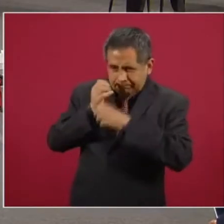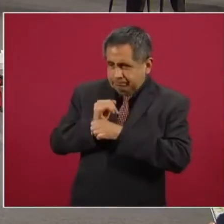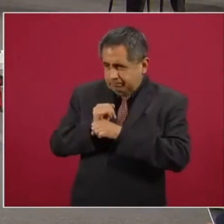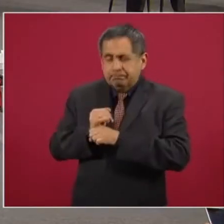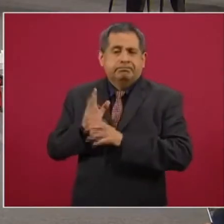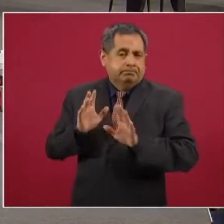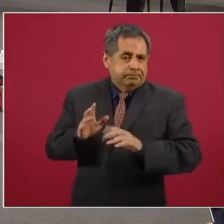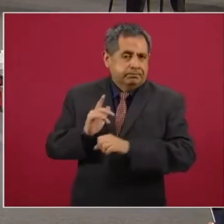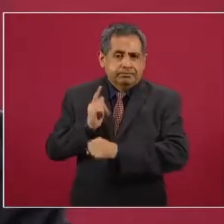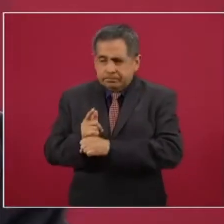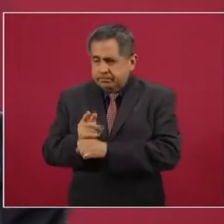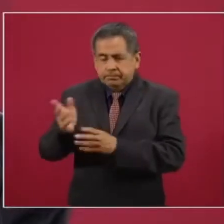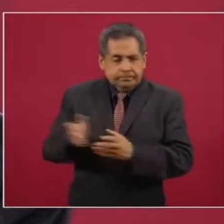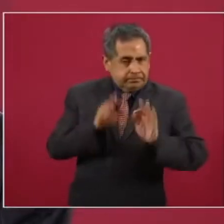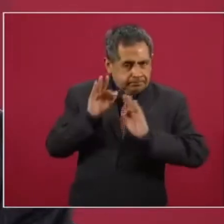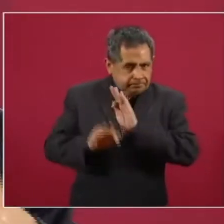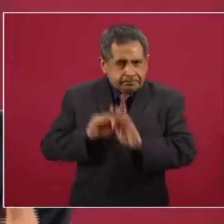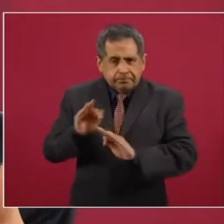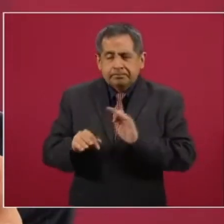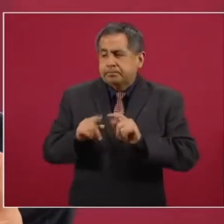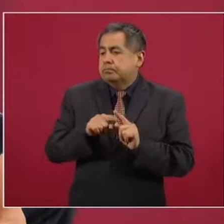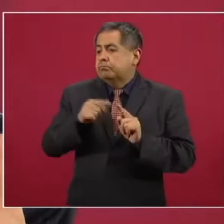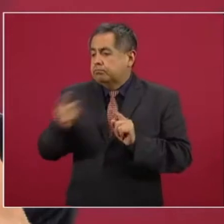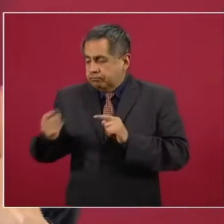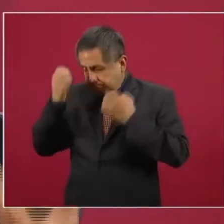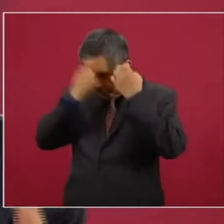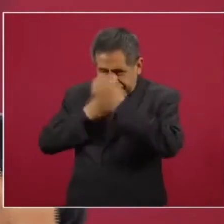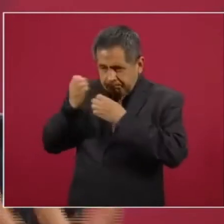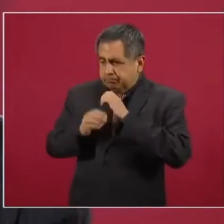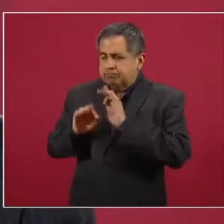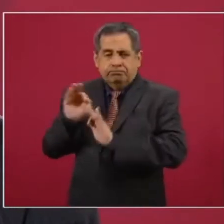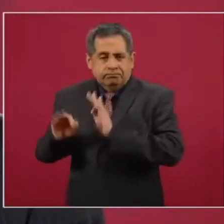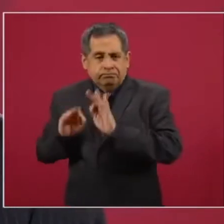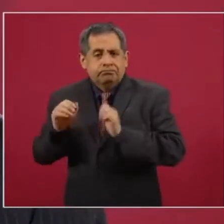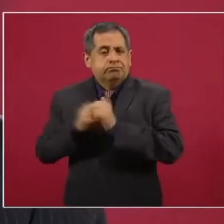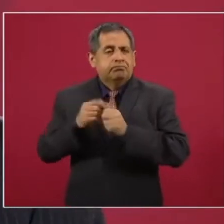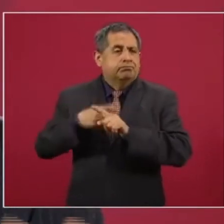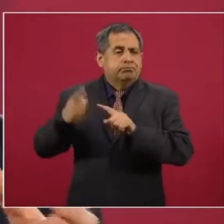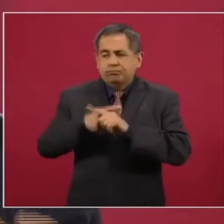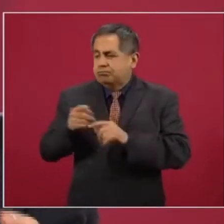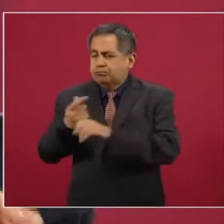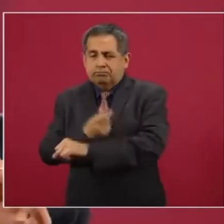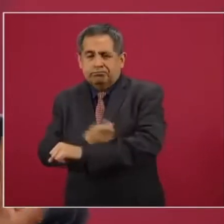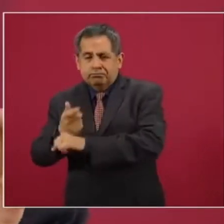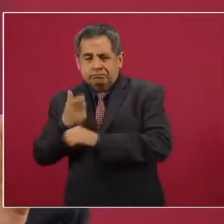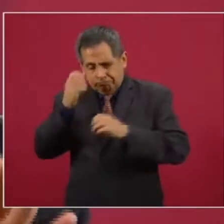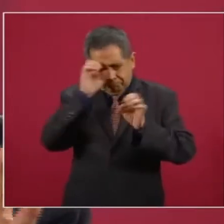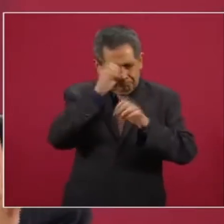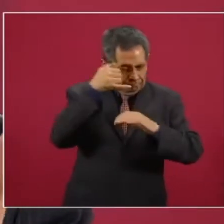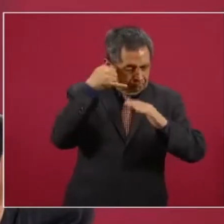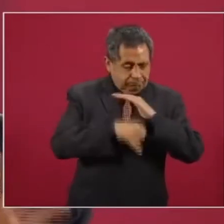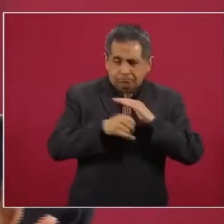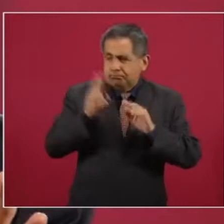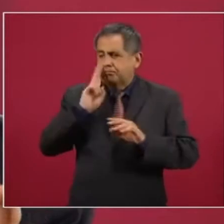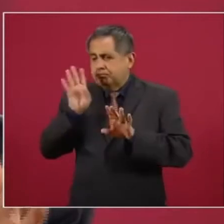originalmente detectada y a los contactos, se les estudia con las pruebas de laboratorio con el propósito